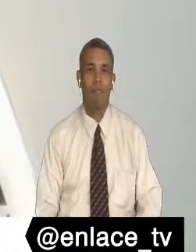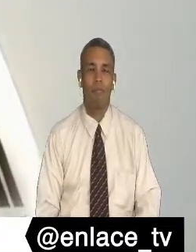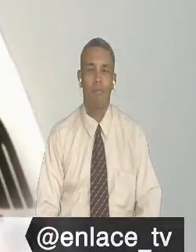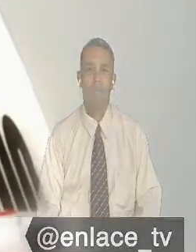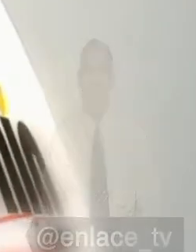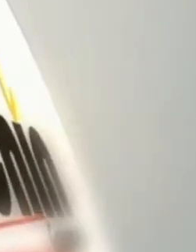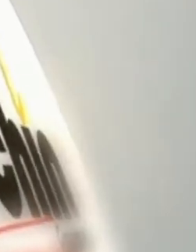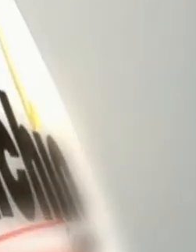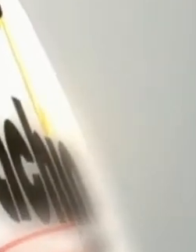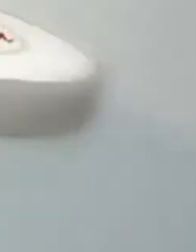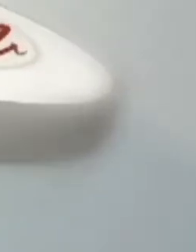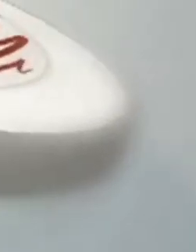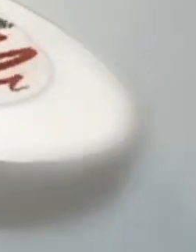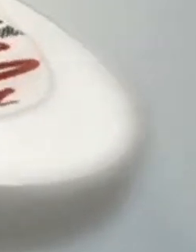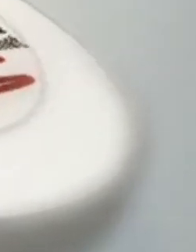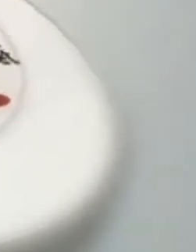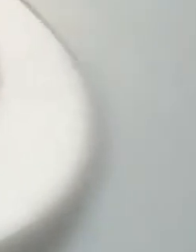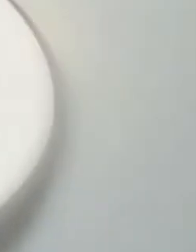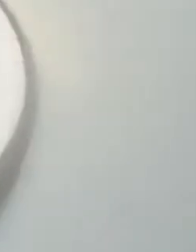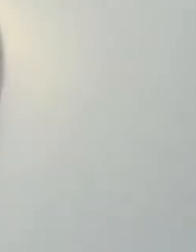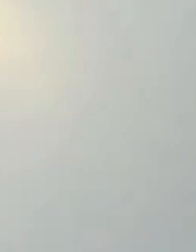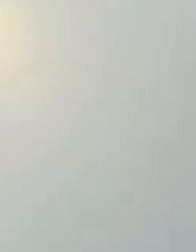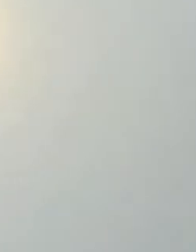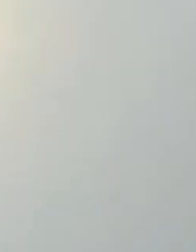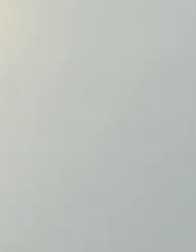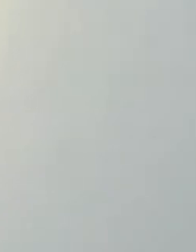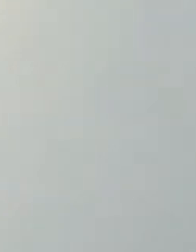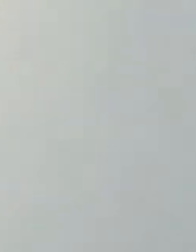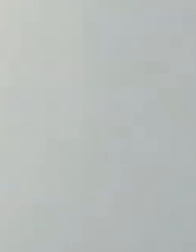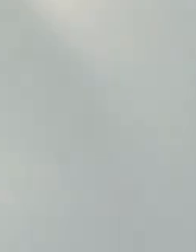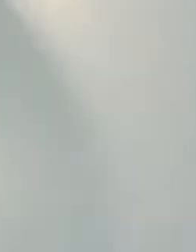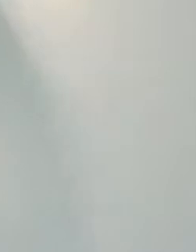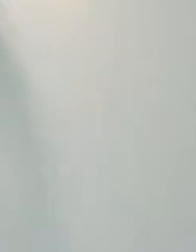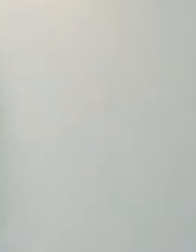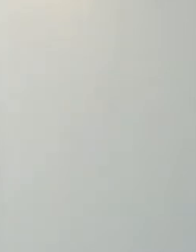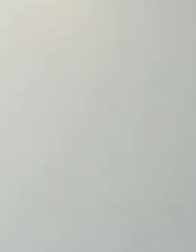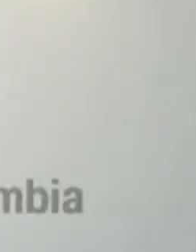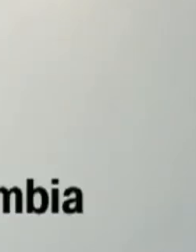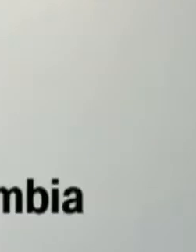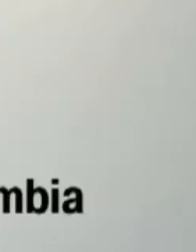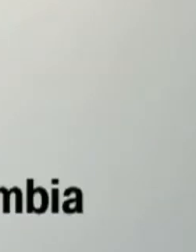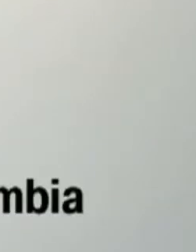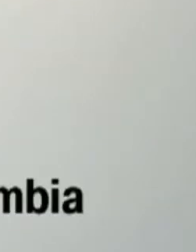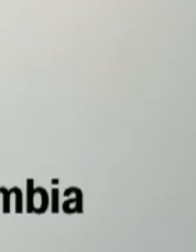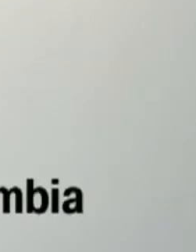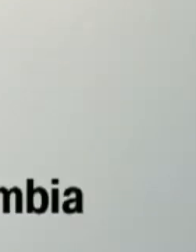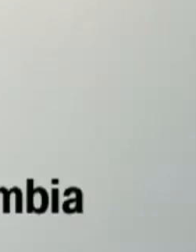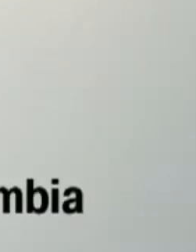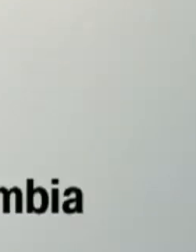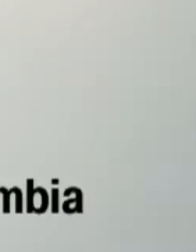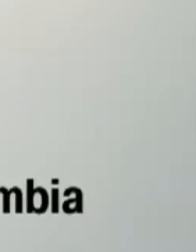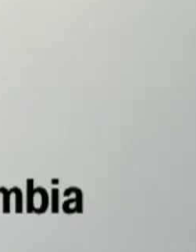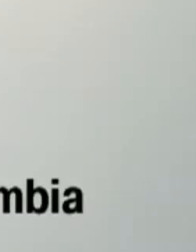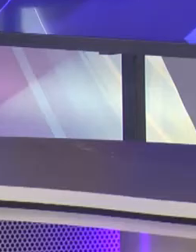los deportes, con el patrocinio de Restaurante El Machín Gourmet, ahora en su nueva sede en el Barrio Colombia.